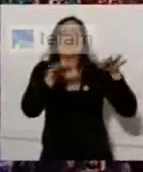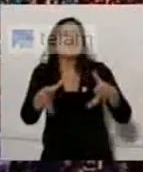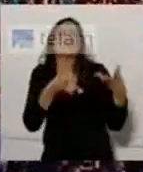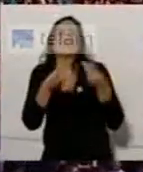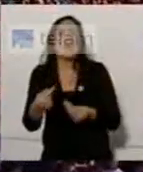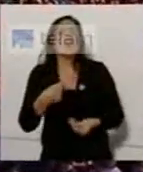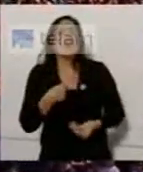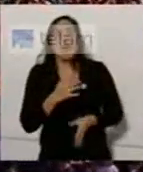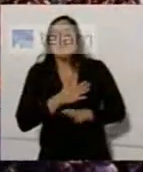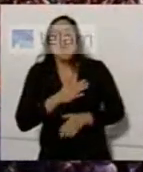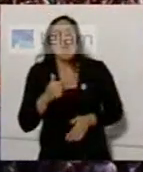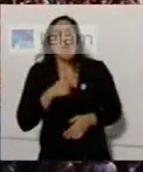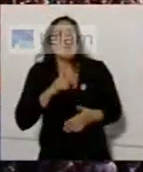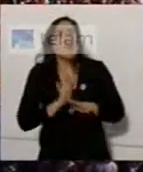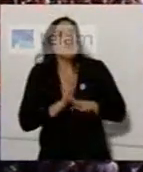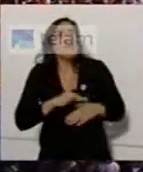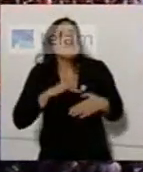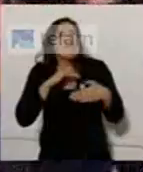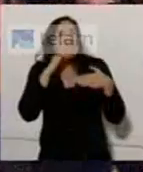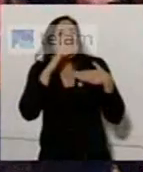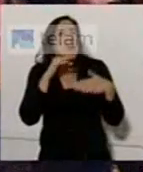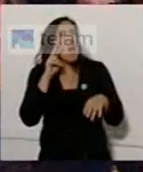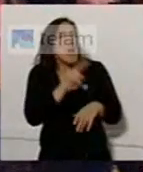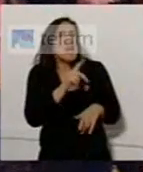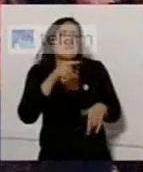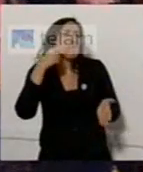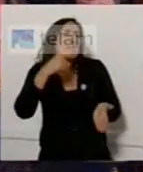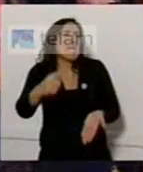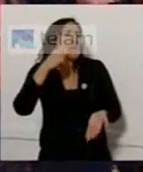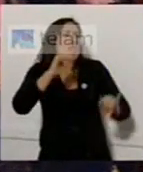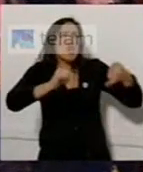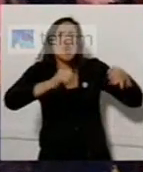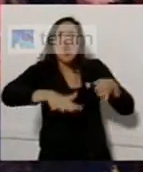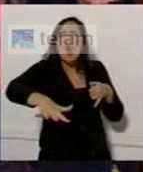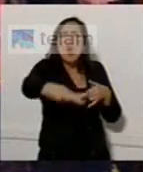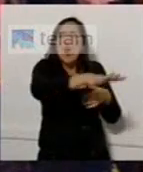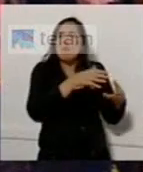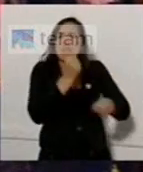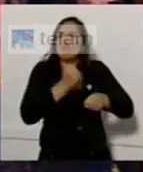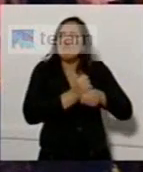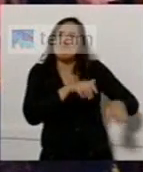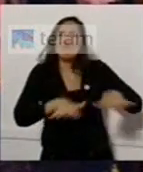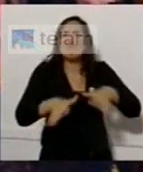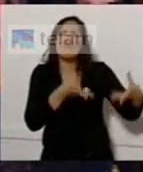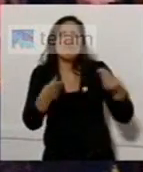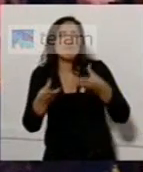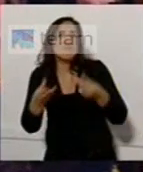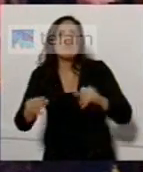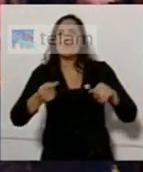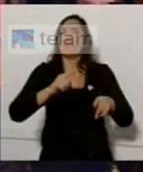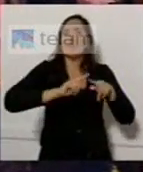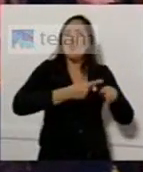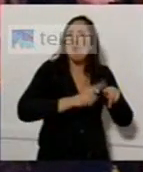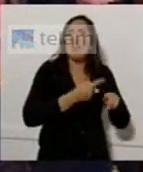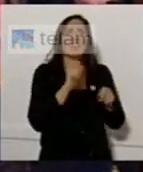corazón y que fue ver a trabajar a miles y miles de jóvenes de la política, de